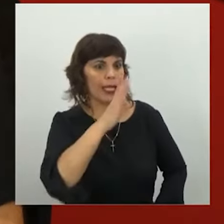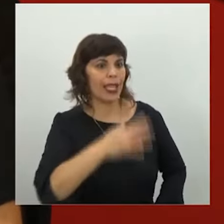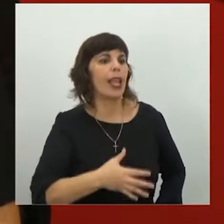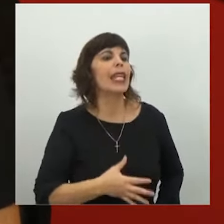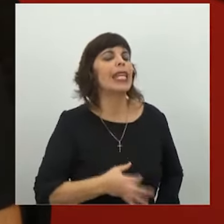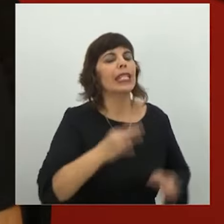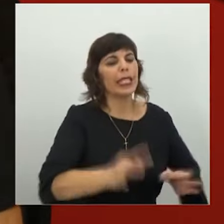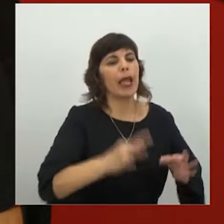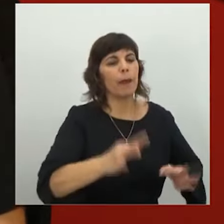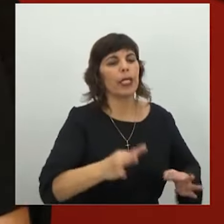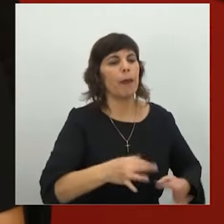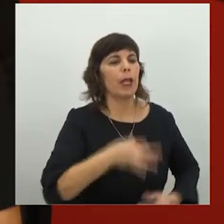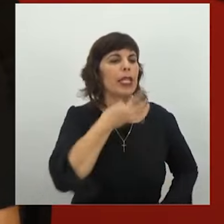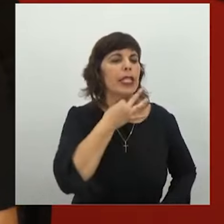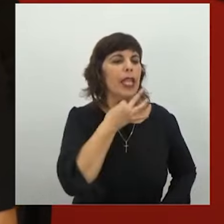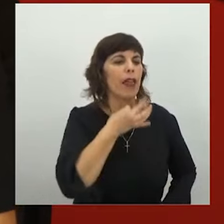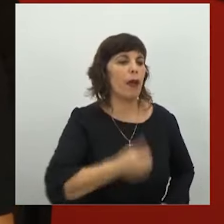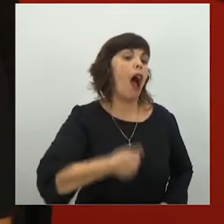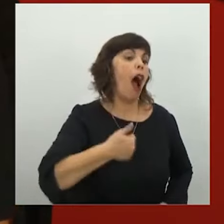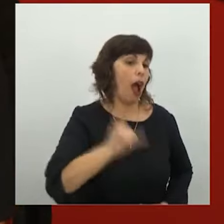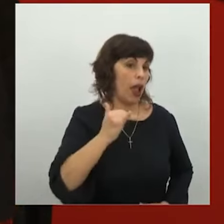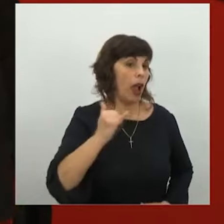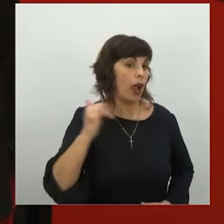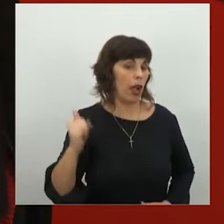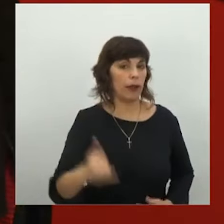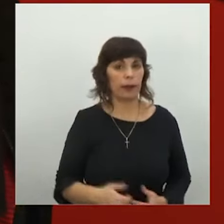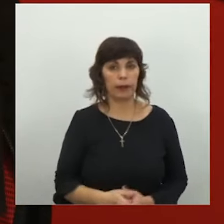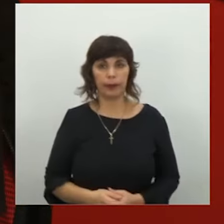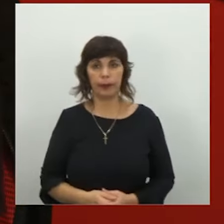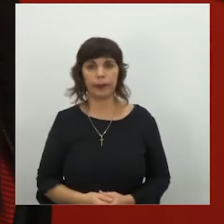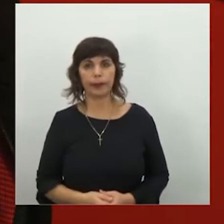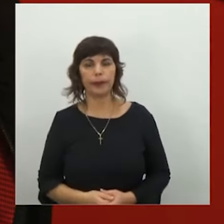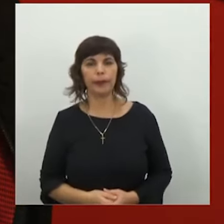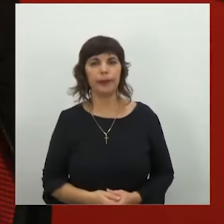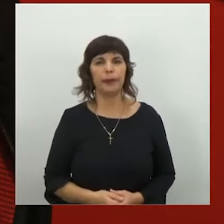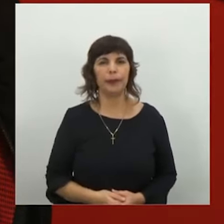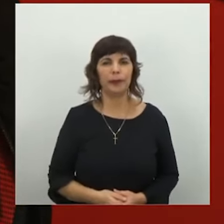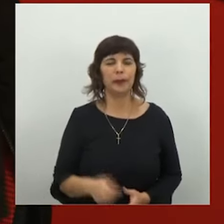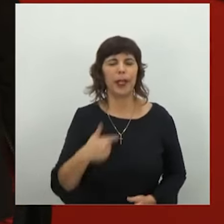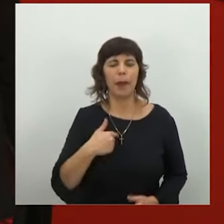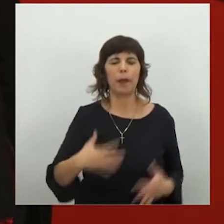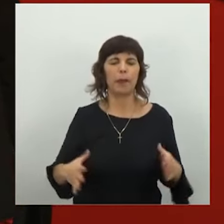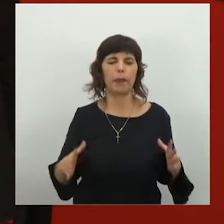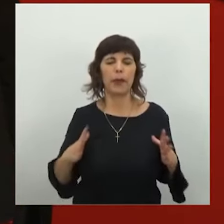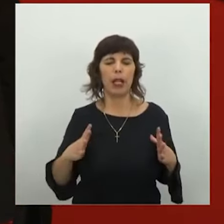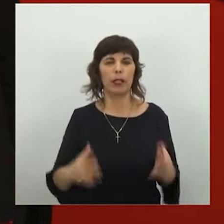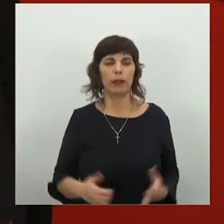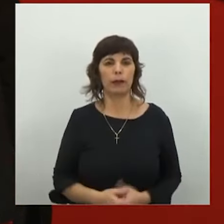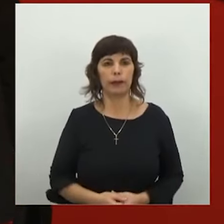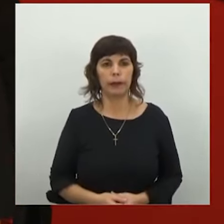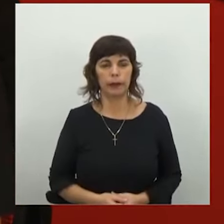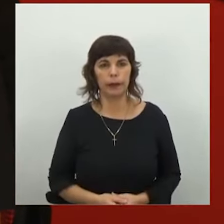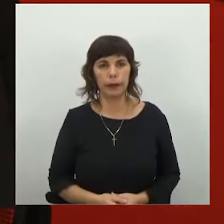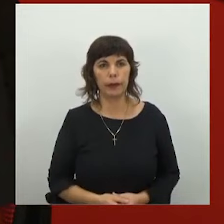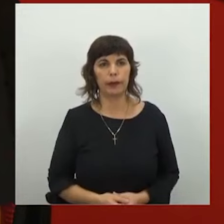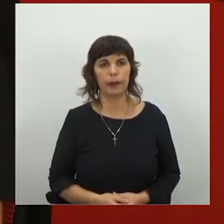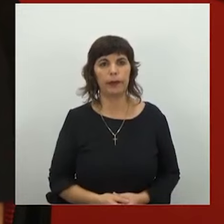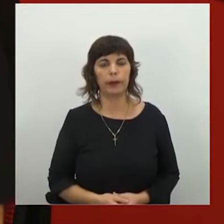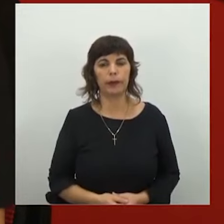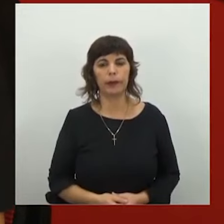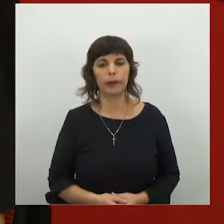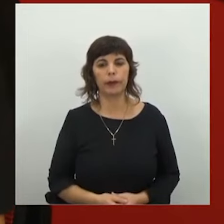A mí me encanta cuando alguien estudia, cuando alguien hace las cosas bien. A mí me encanta, me encanta. Me encanta cuando